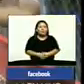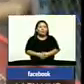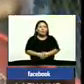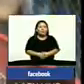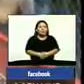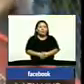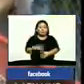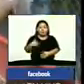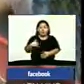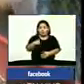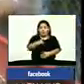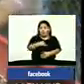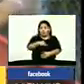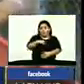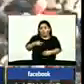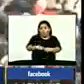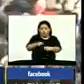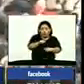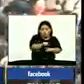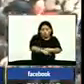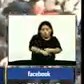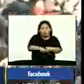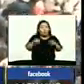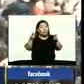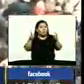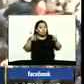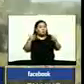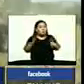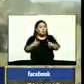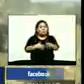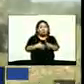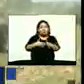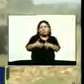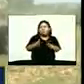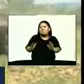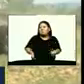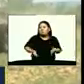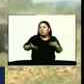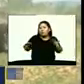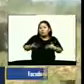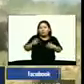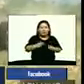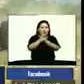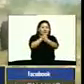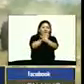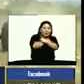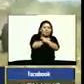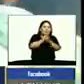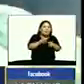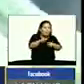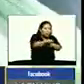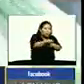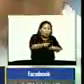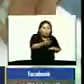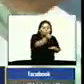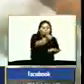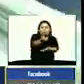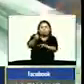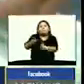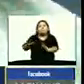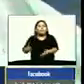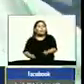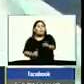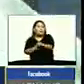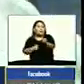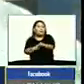El Ministerio de Agricultura y Ganadería anunció que comenzará la entrega de fungicidas e insecticidas como medida de apoyo para el